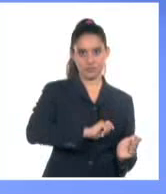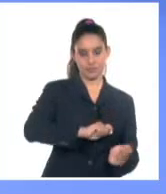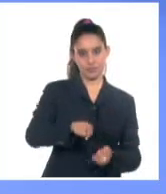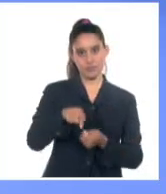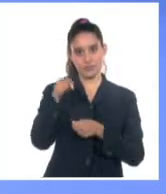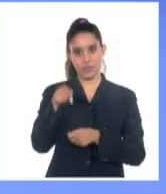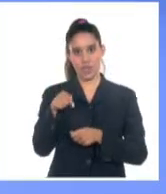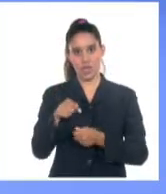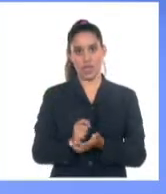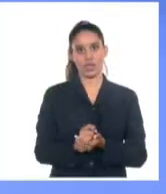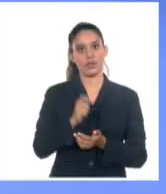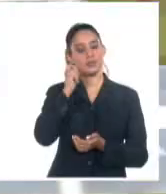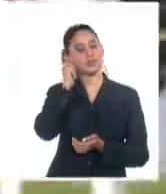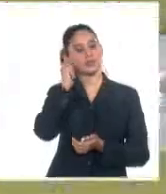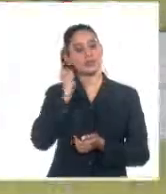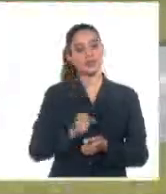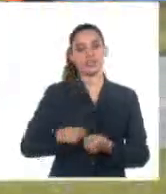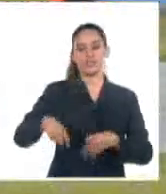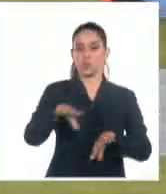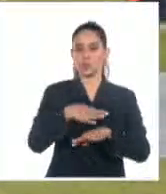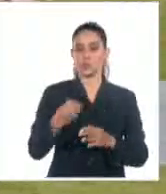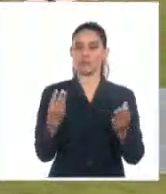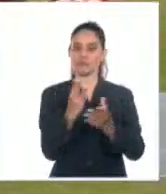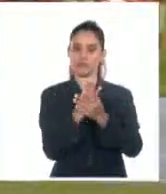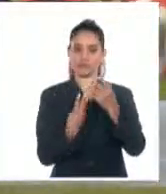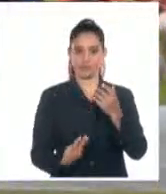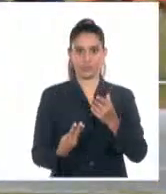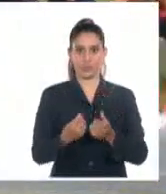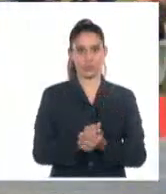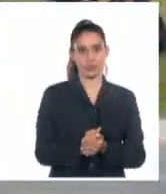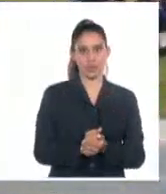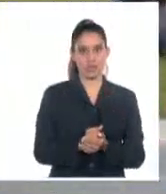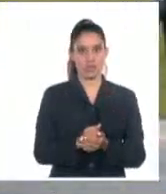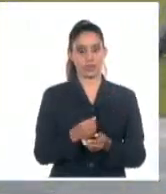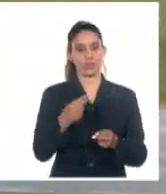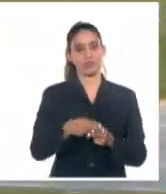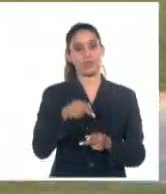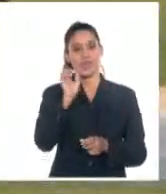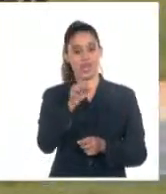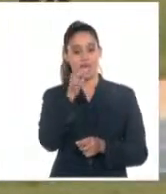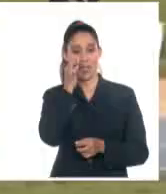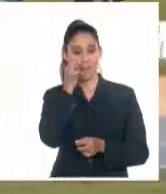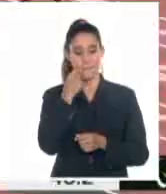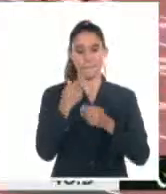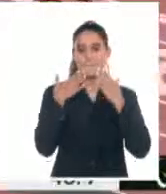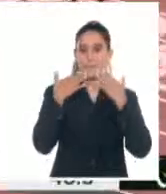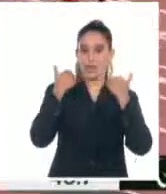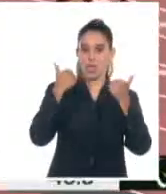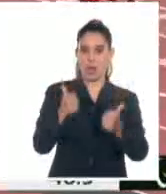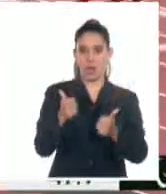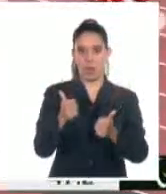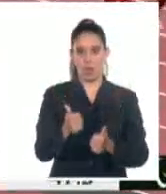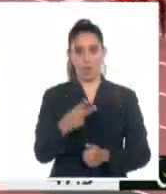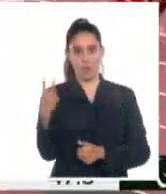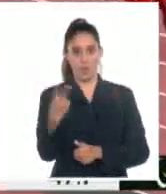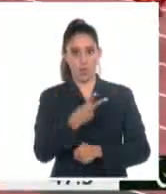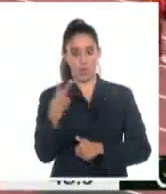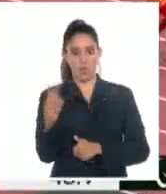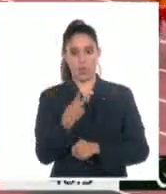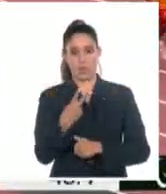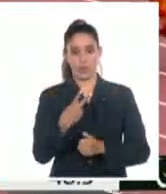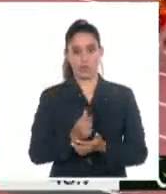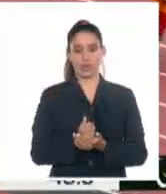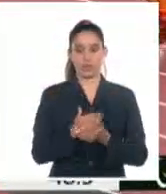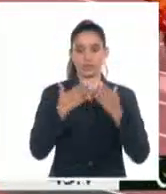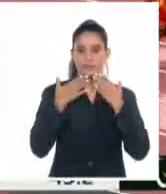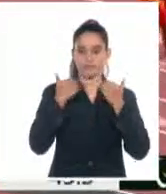deporte para personas en situación de discapacidad, Rubiel Yanquiel Sol fue el mejor de manera general. Y Omar Durán y el jabalinista Ulises Aguilera merecieron